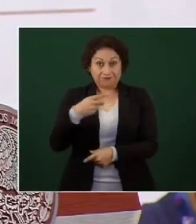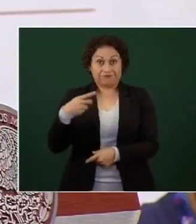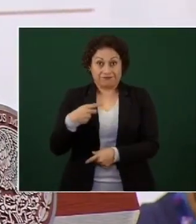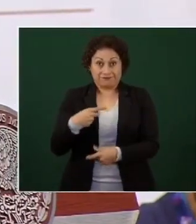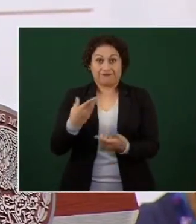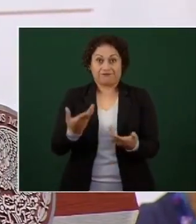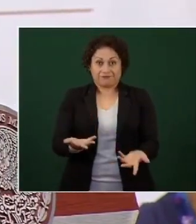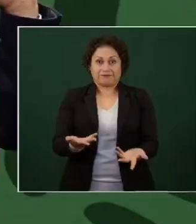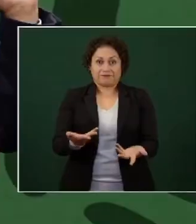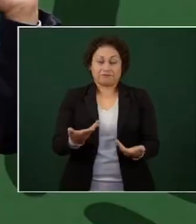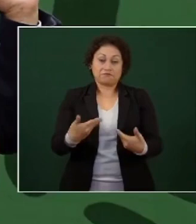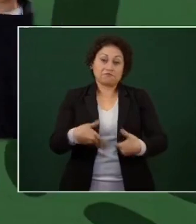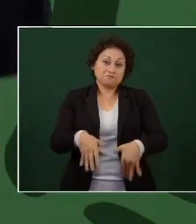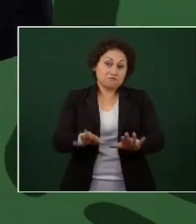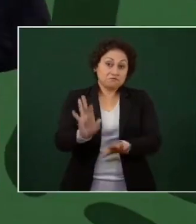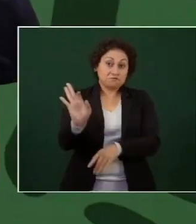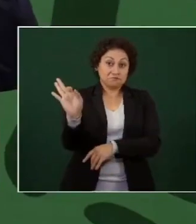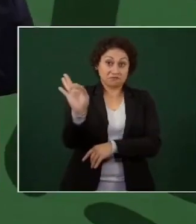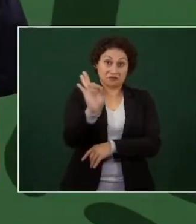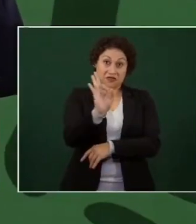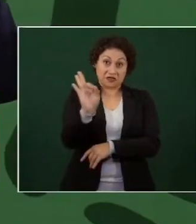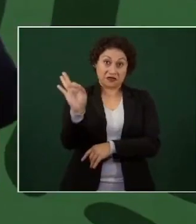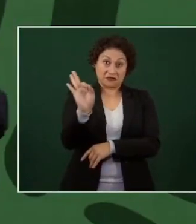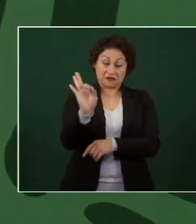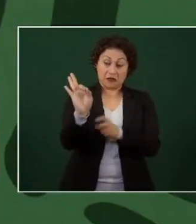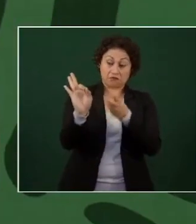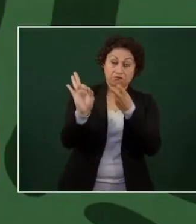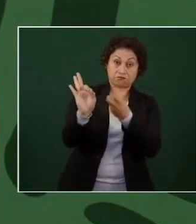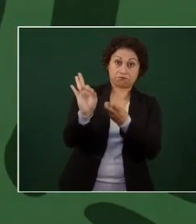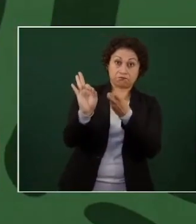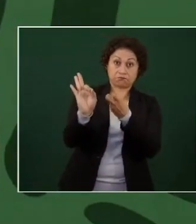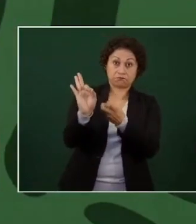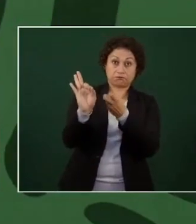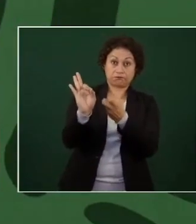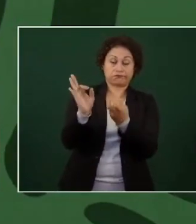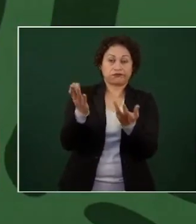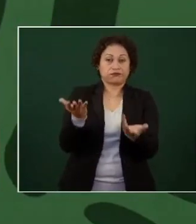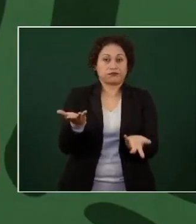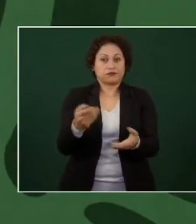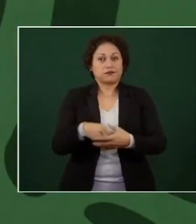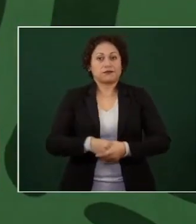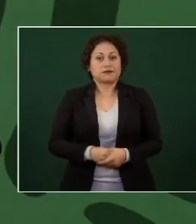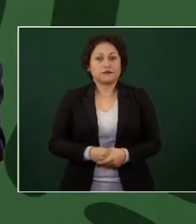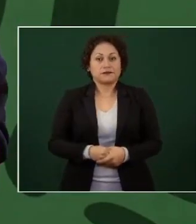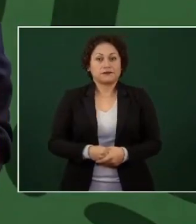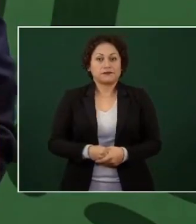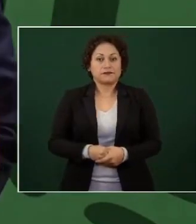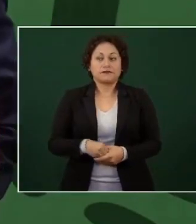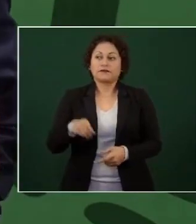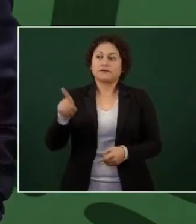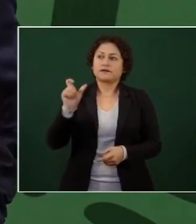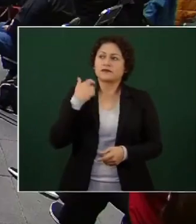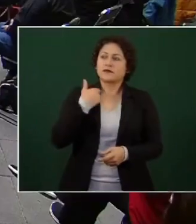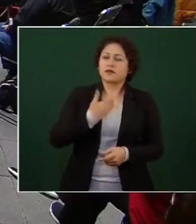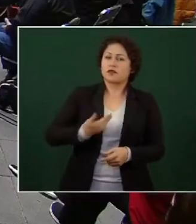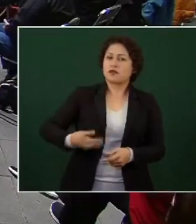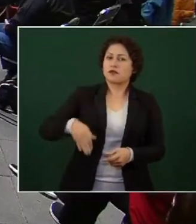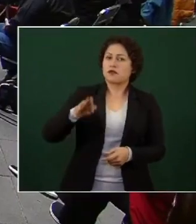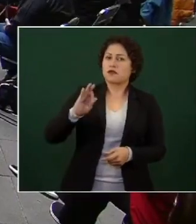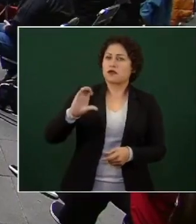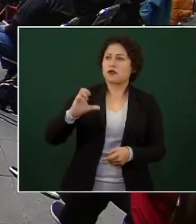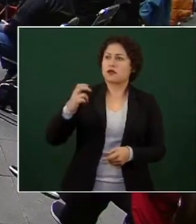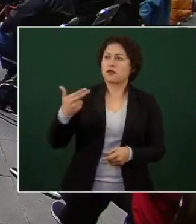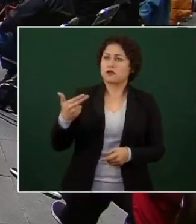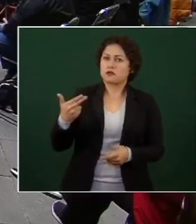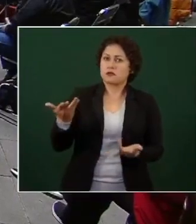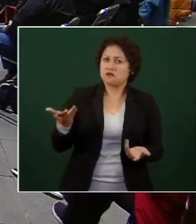Esa es una posibilidad. Entonces, ¿qué tiene que ver Felipe Calderón? Pues nada.